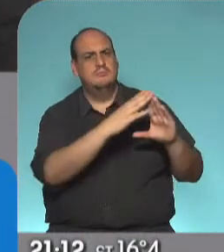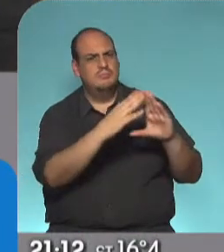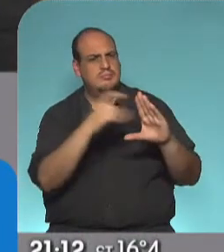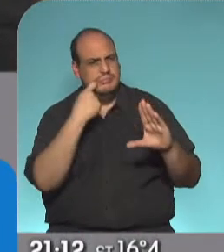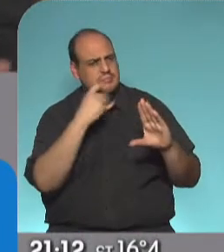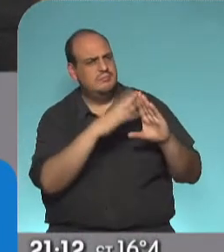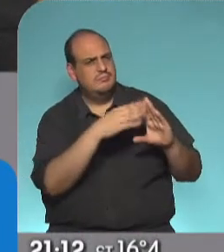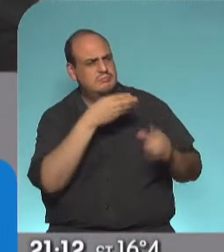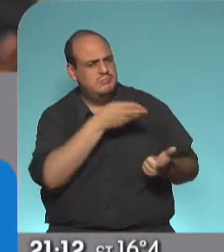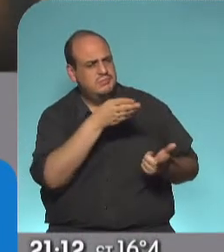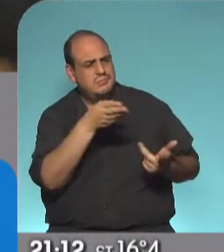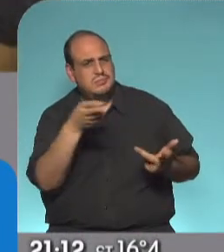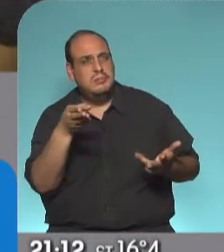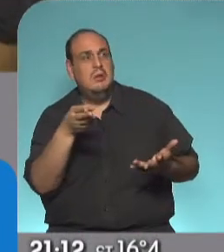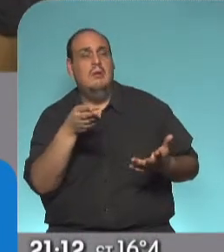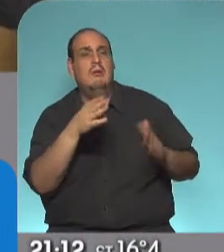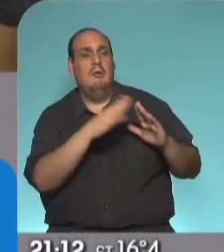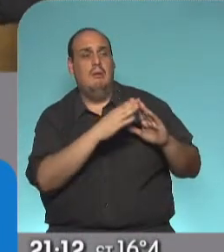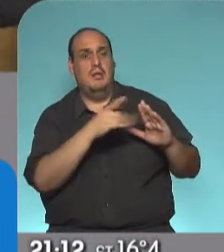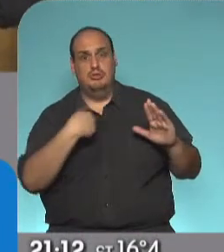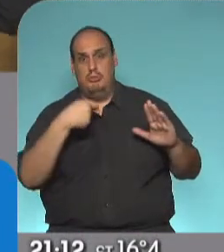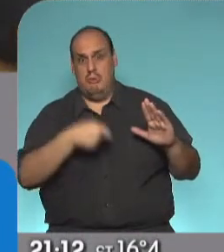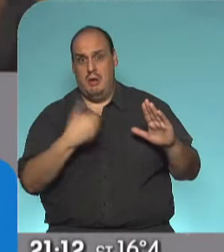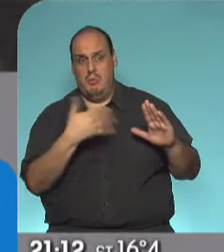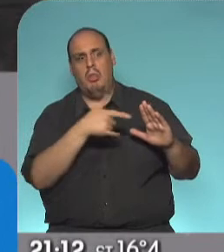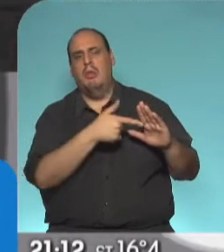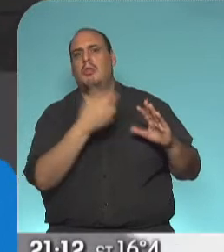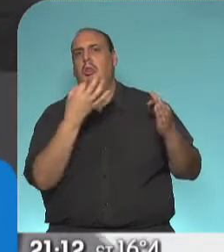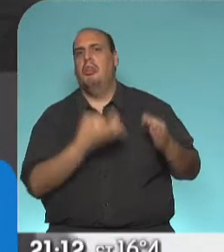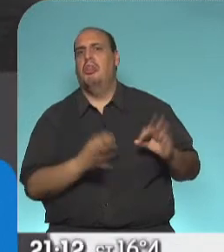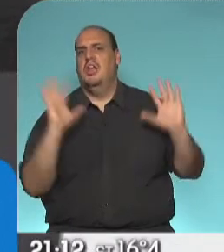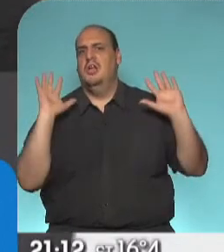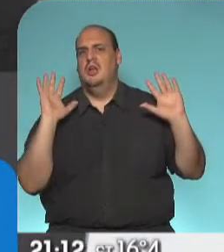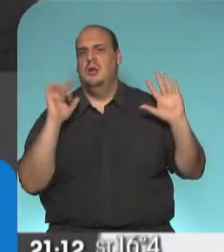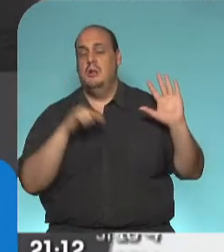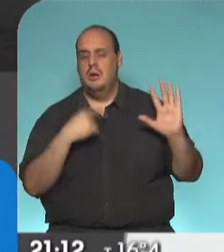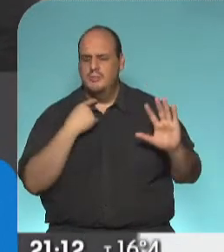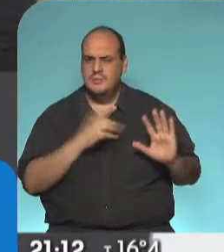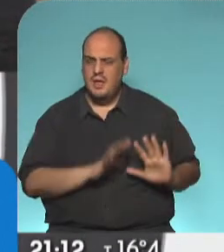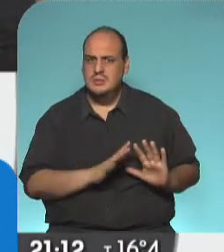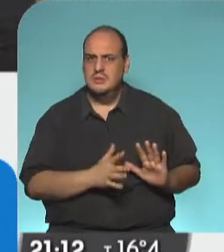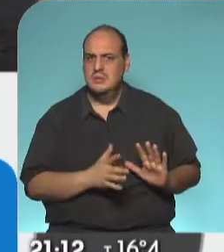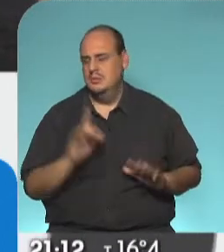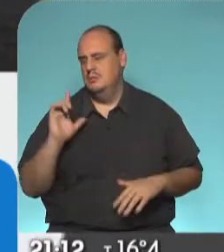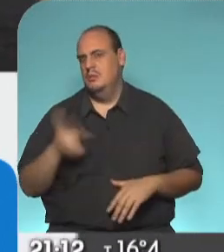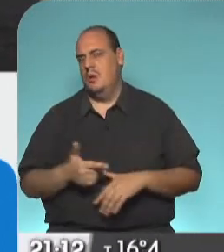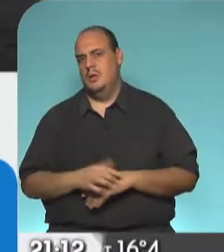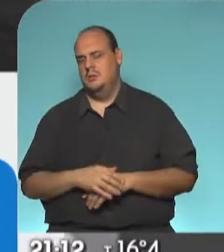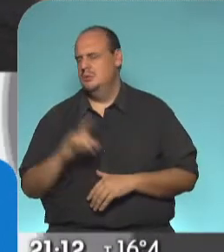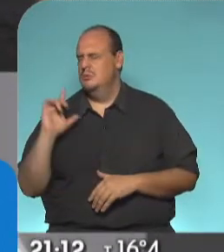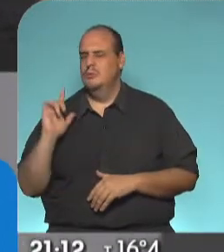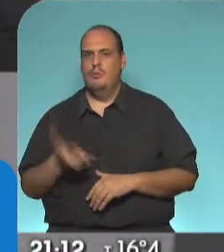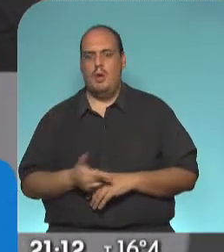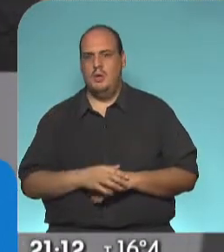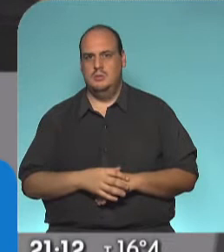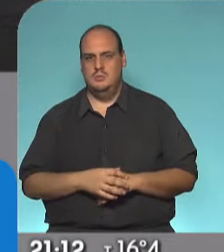era lo más digno dentro de lo que yo podía pagar para que me pase esto. Es de loco. Es de locos. Lo único